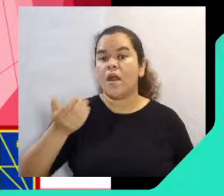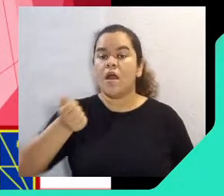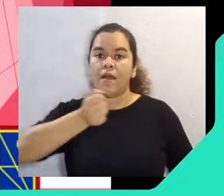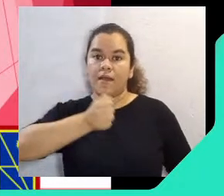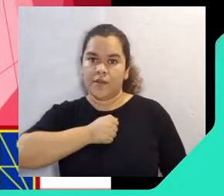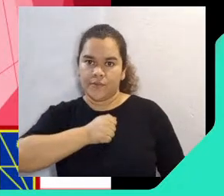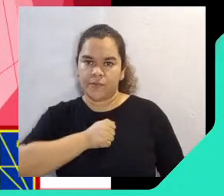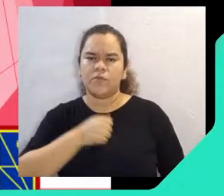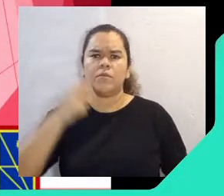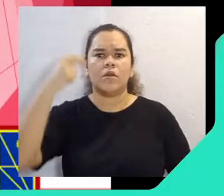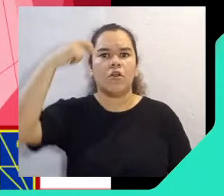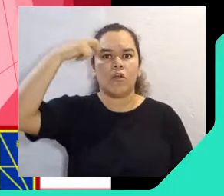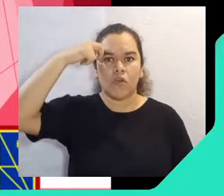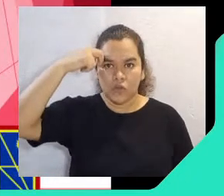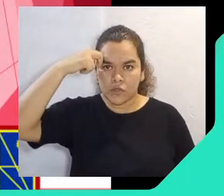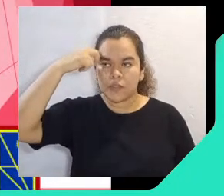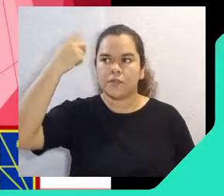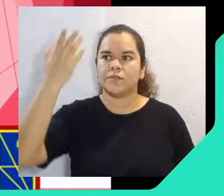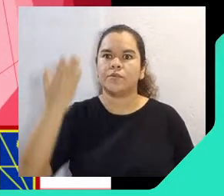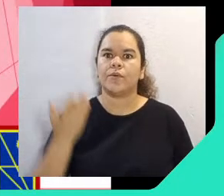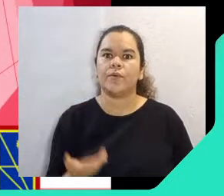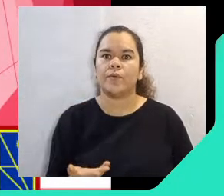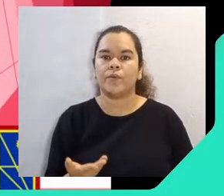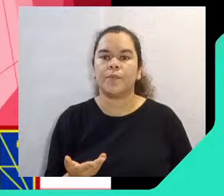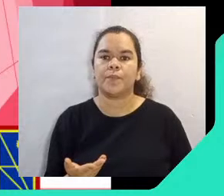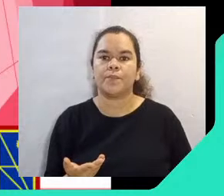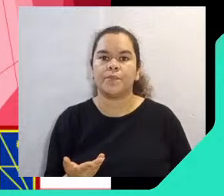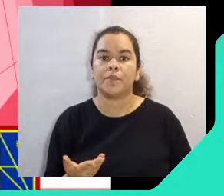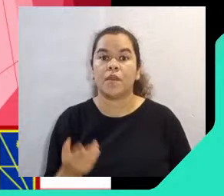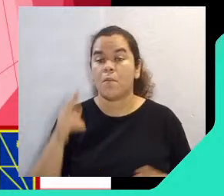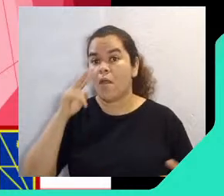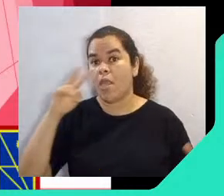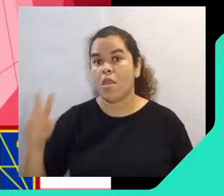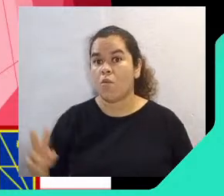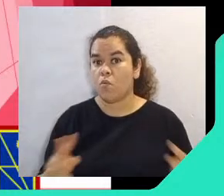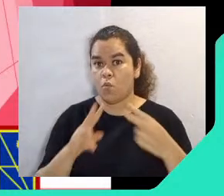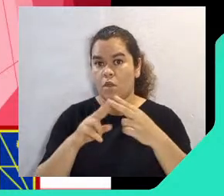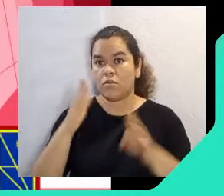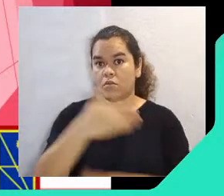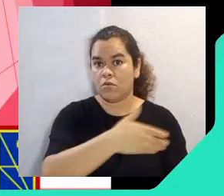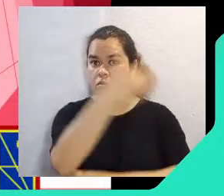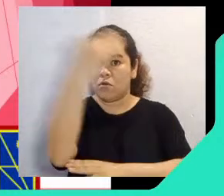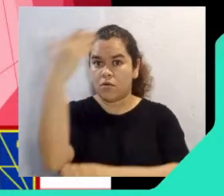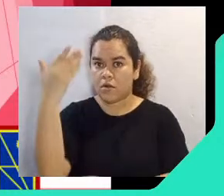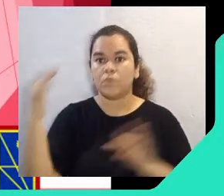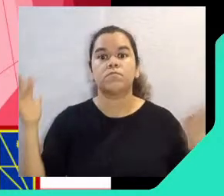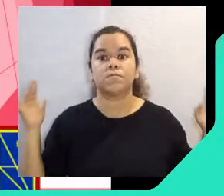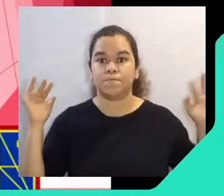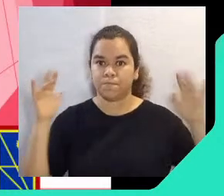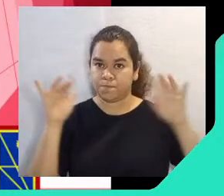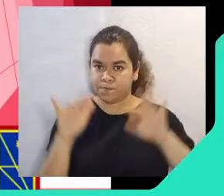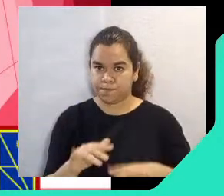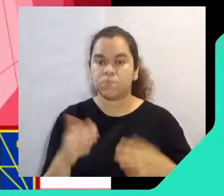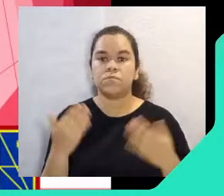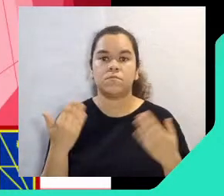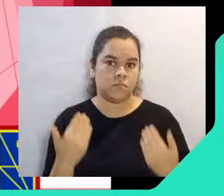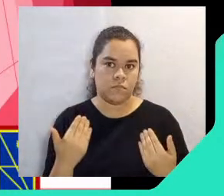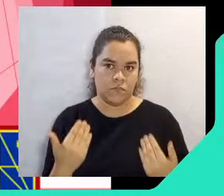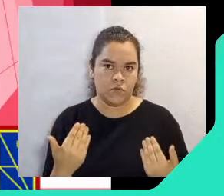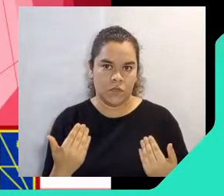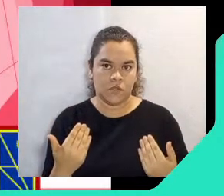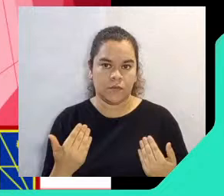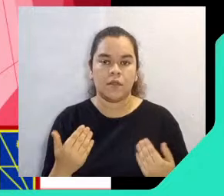de congresos como de encuentros o jornadas que se realizan tanto a